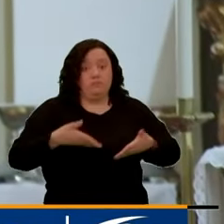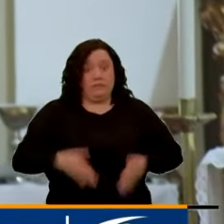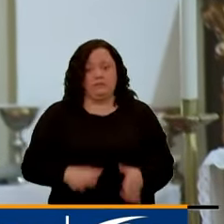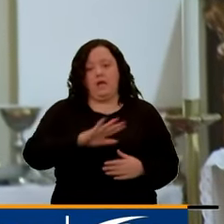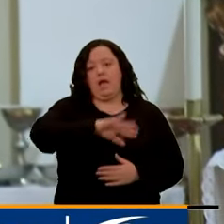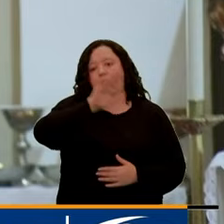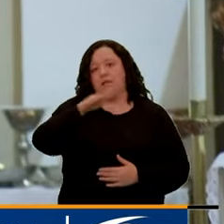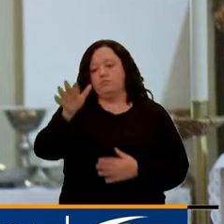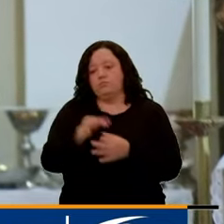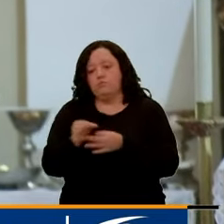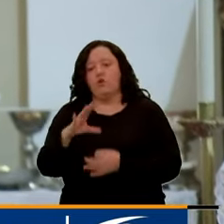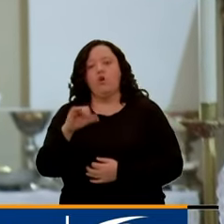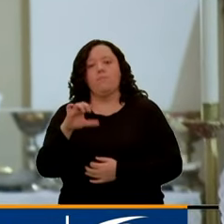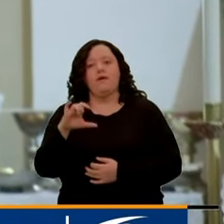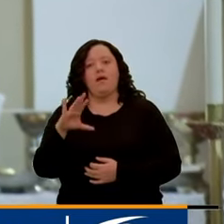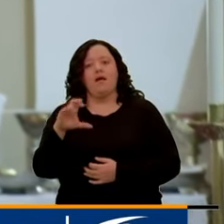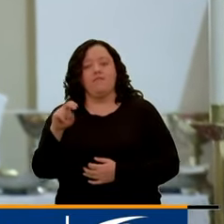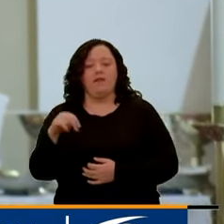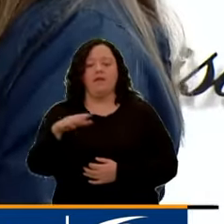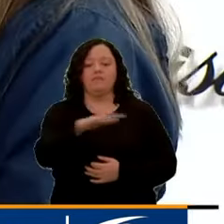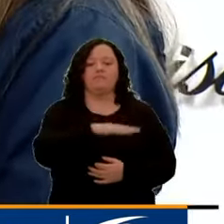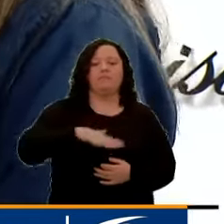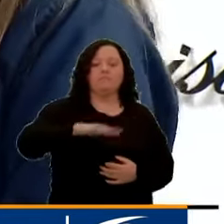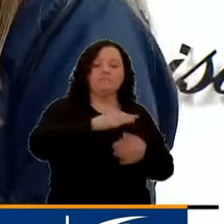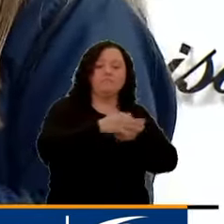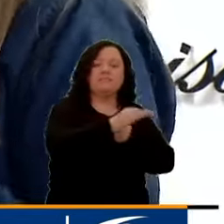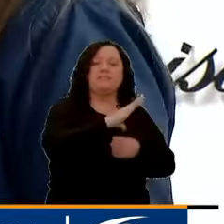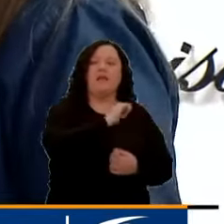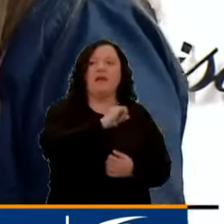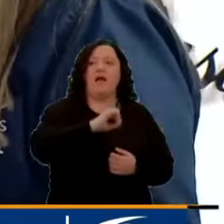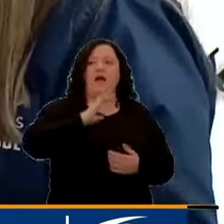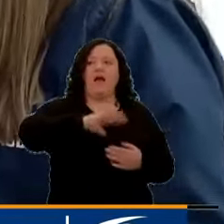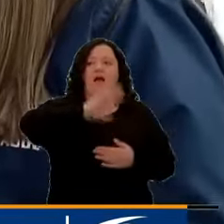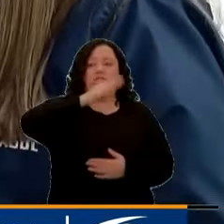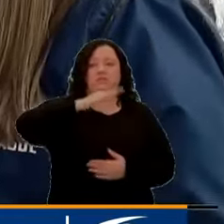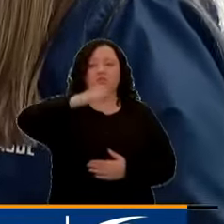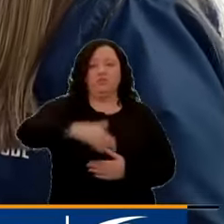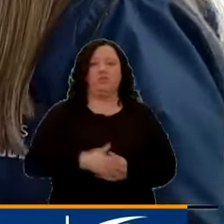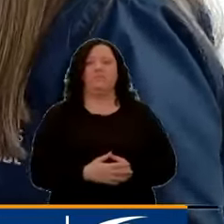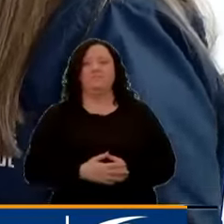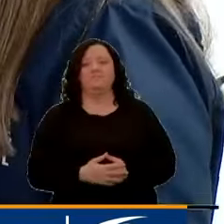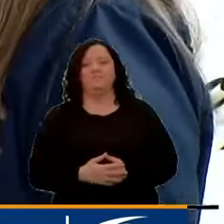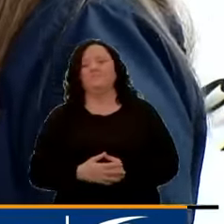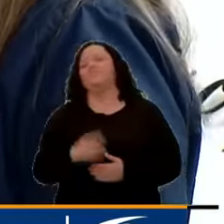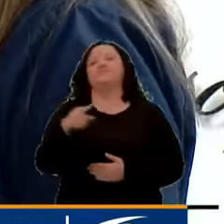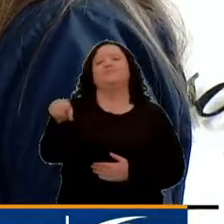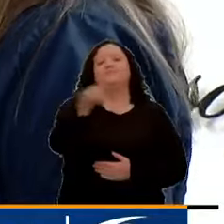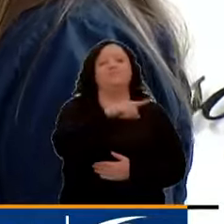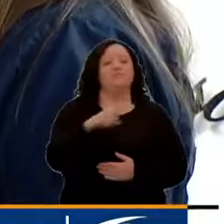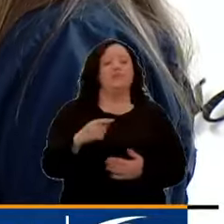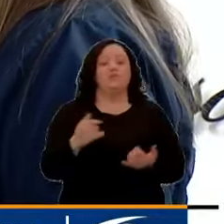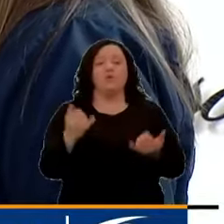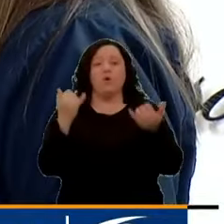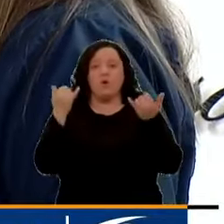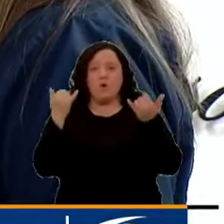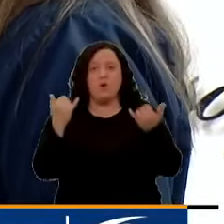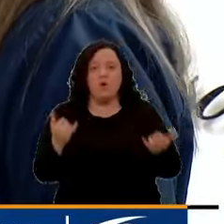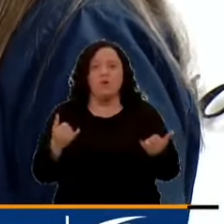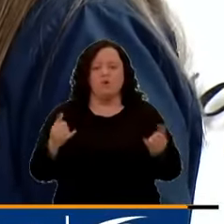de Copacabana y criado en La Ceja, Antioquia. ¿Usted conoce el conflicto hoy asumiendo este